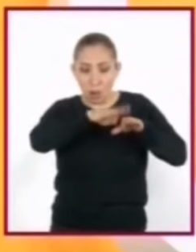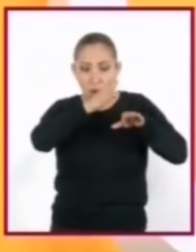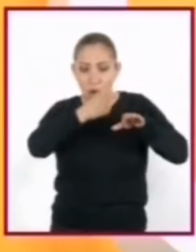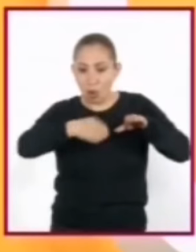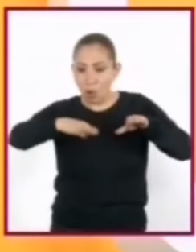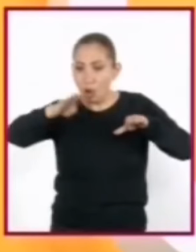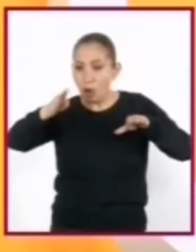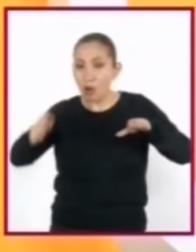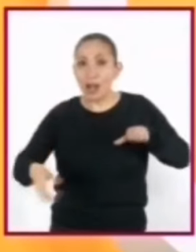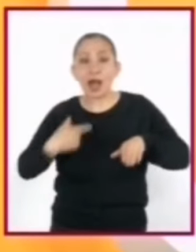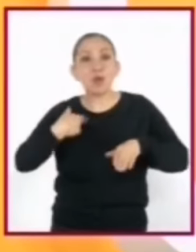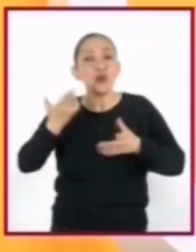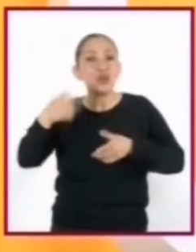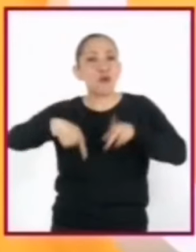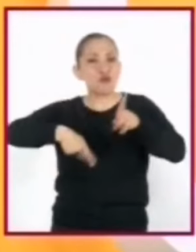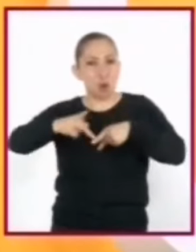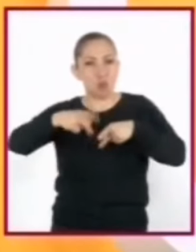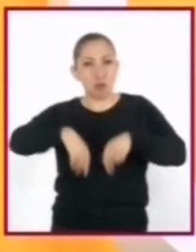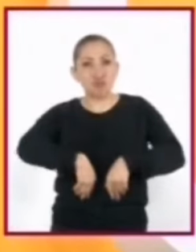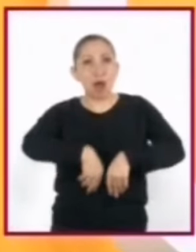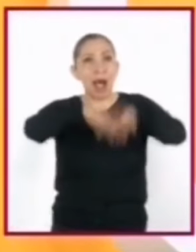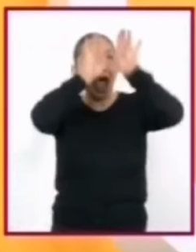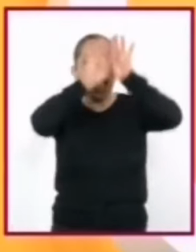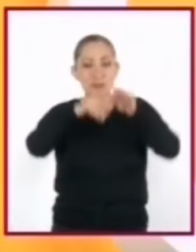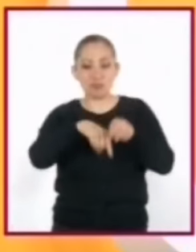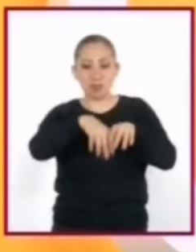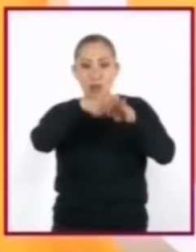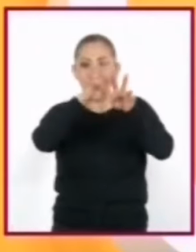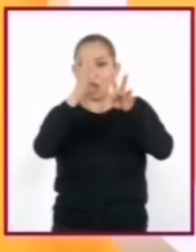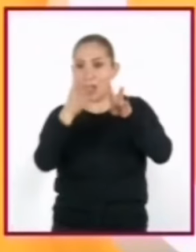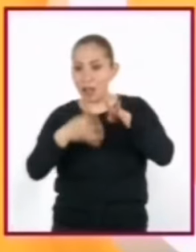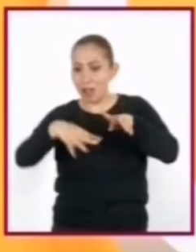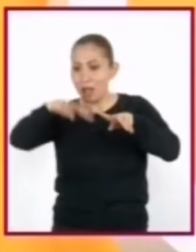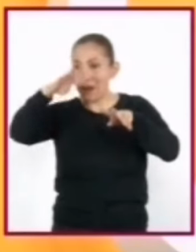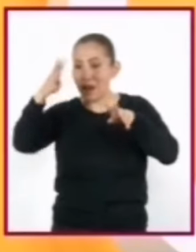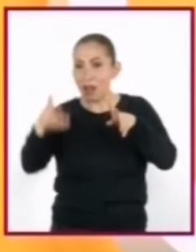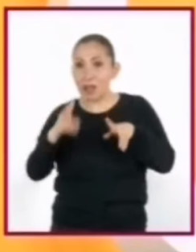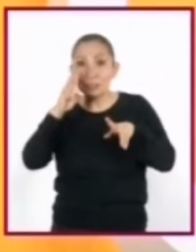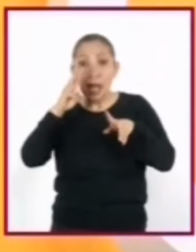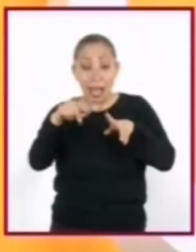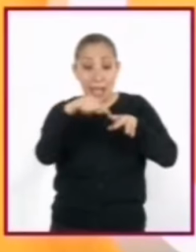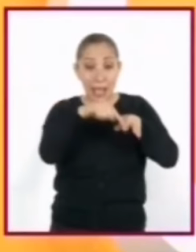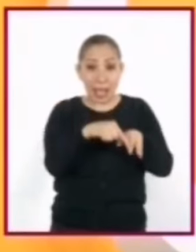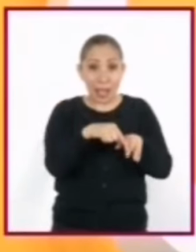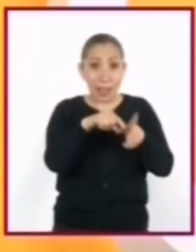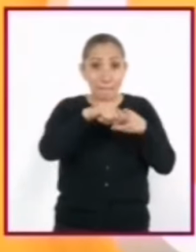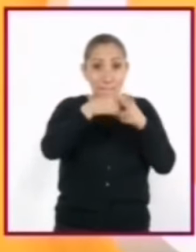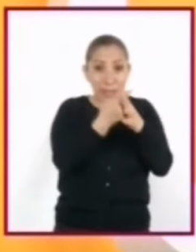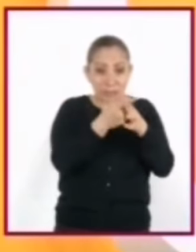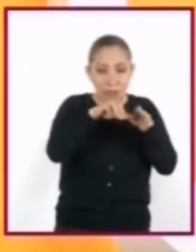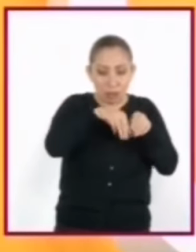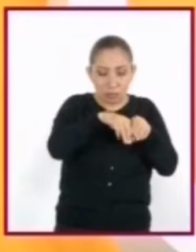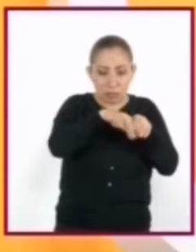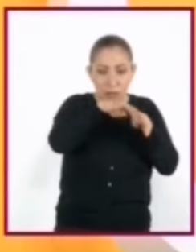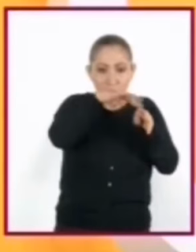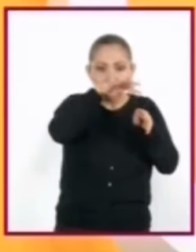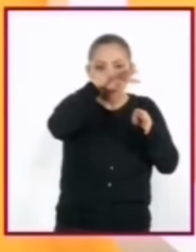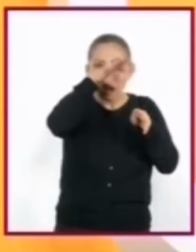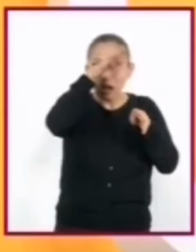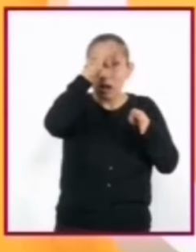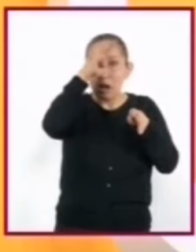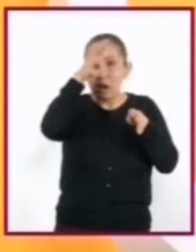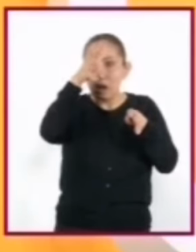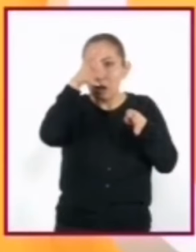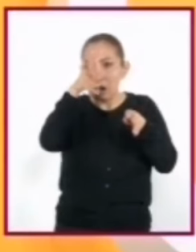se realiza en los partidos de fútbol. En estas se propaga la perturbación que se da